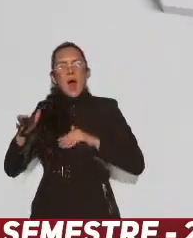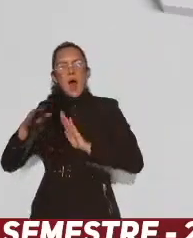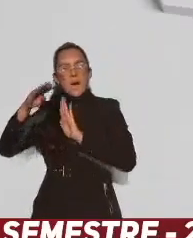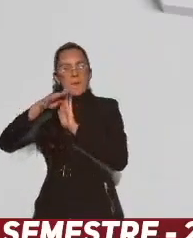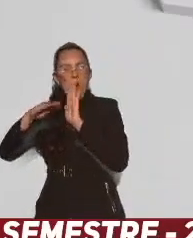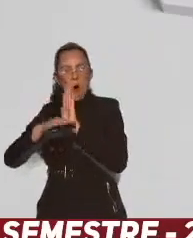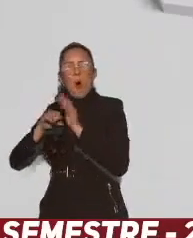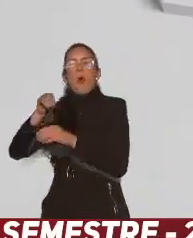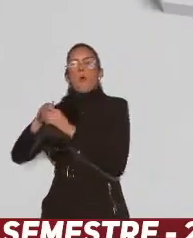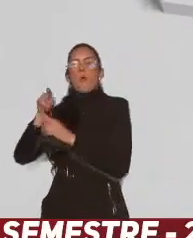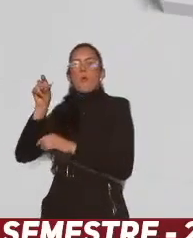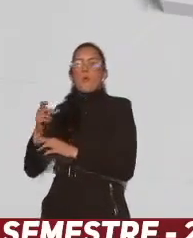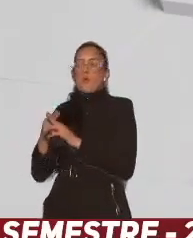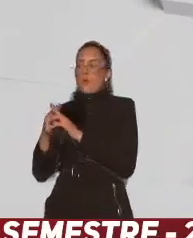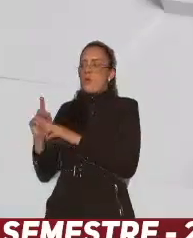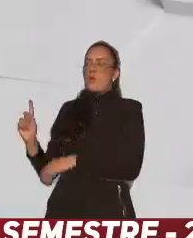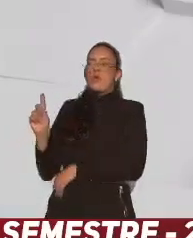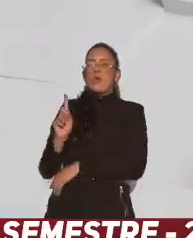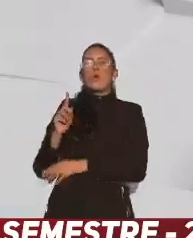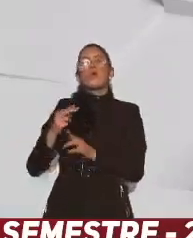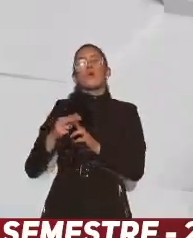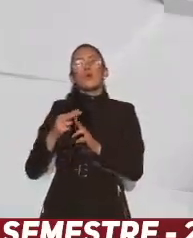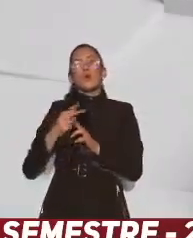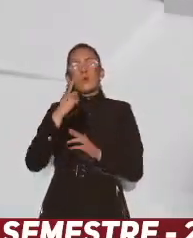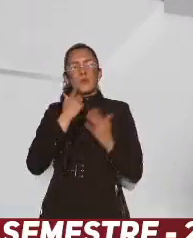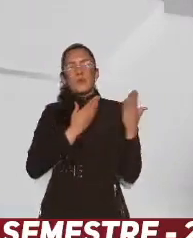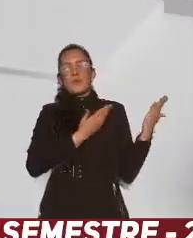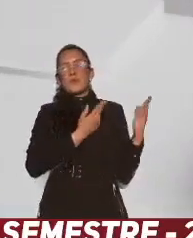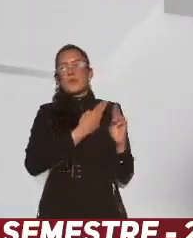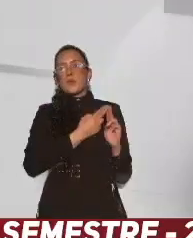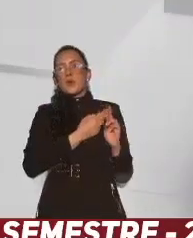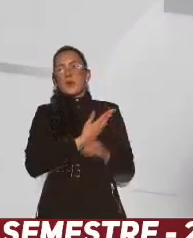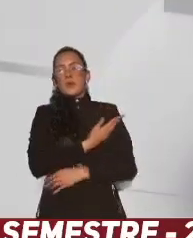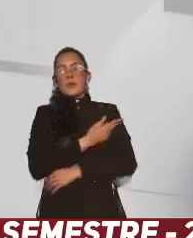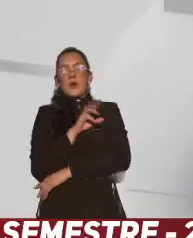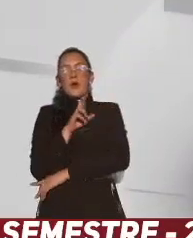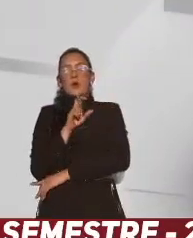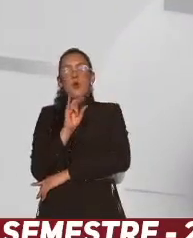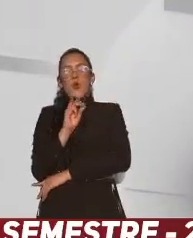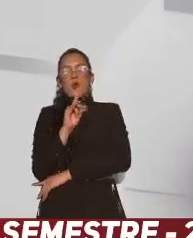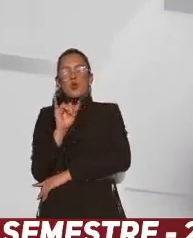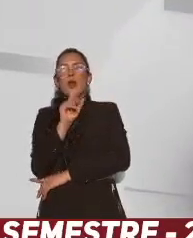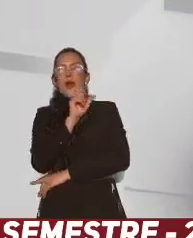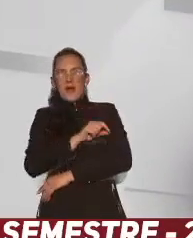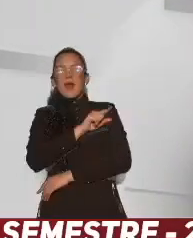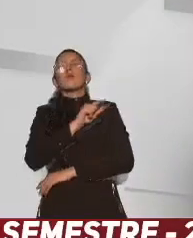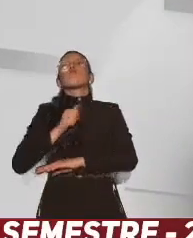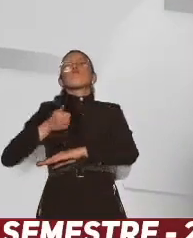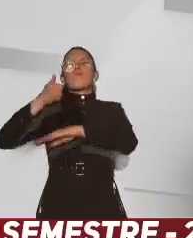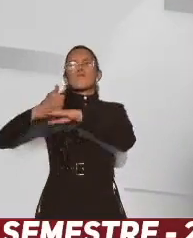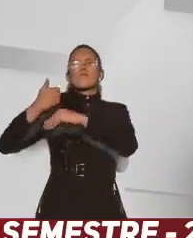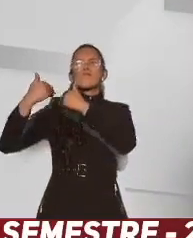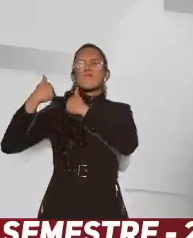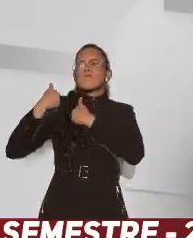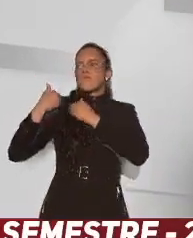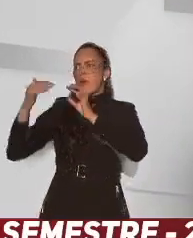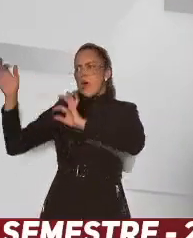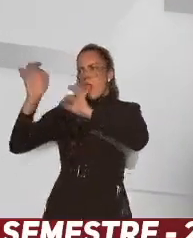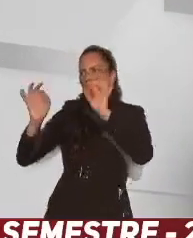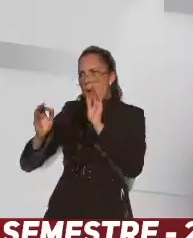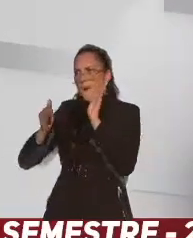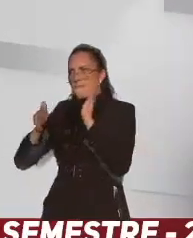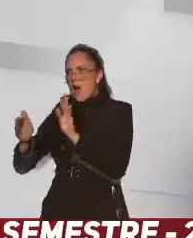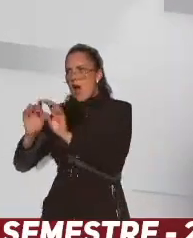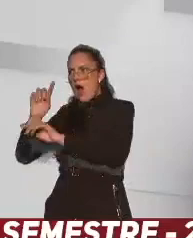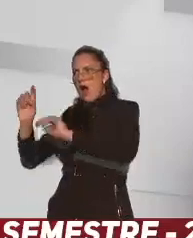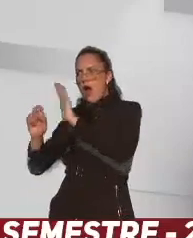Brigadier General Rudy Smith Arias Rodríguez, jefe Jefatura de Estado Mayor de Planeación y Políticas. Se